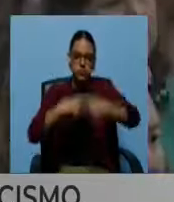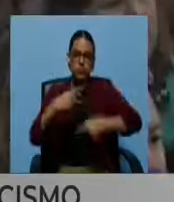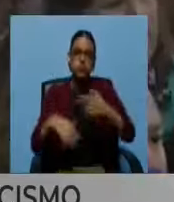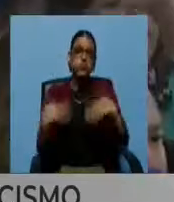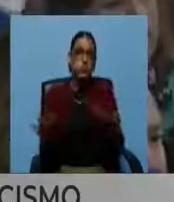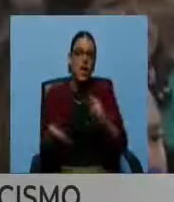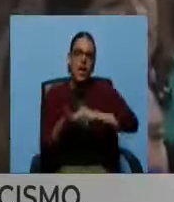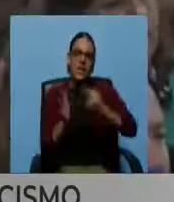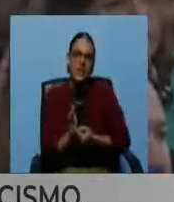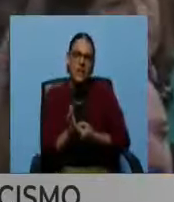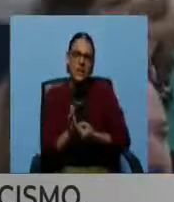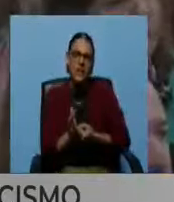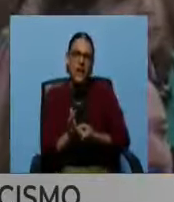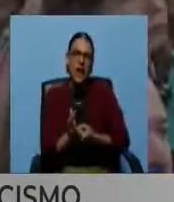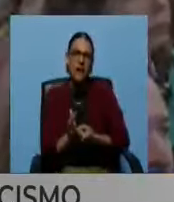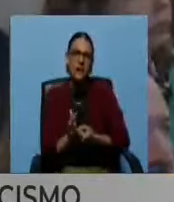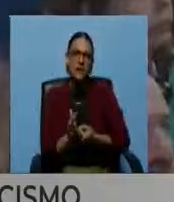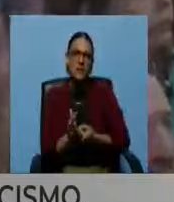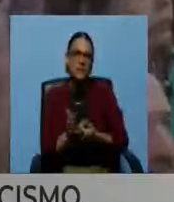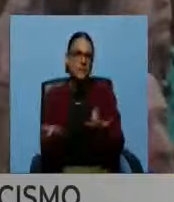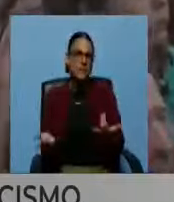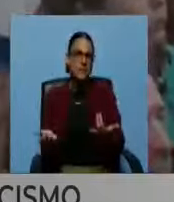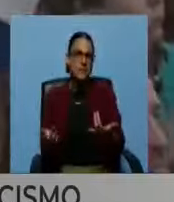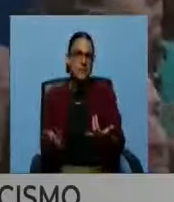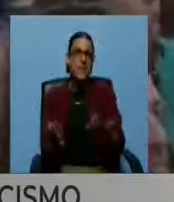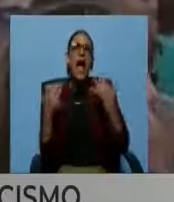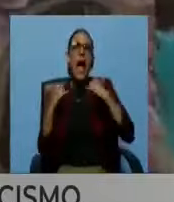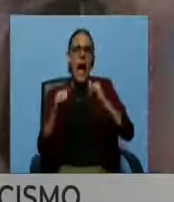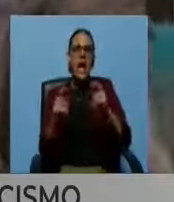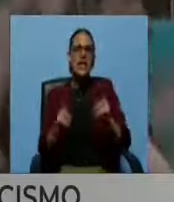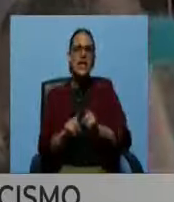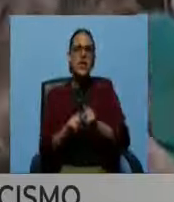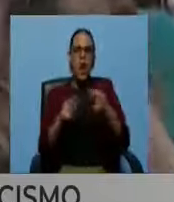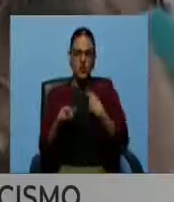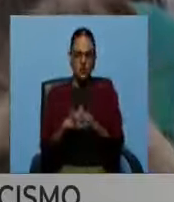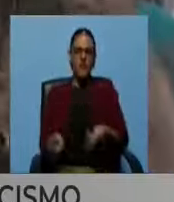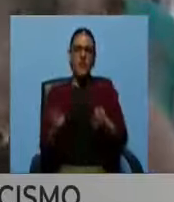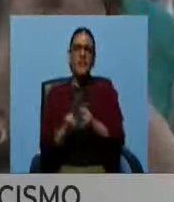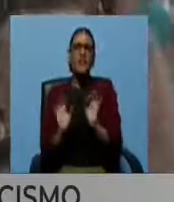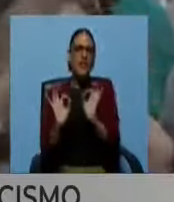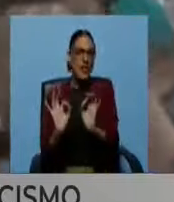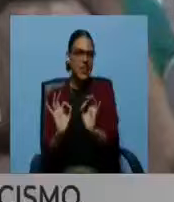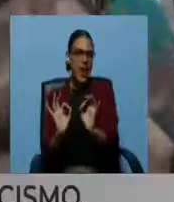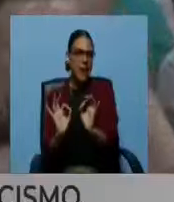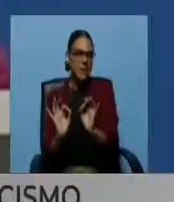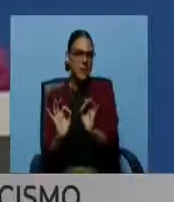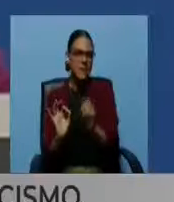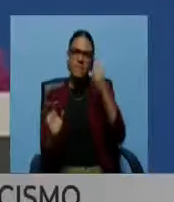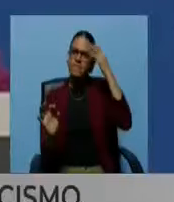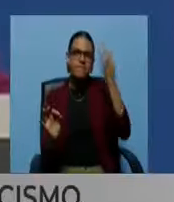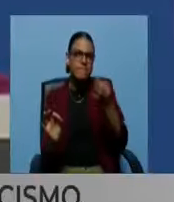De lo que significa tener dignidad para